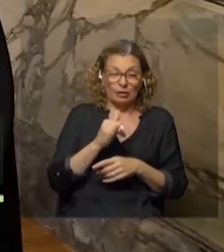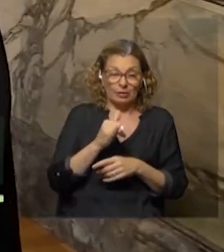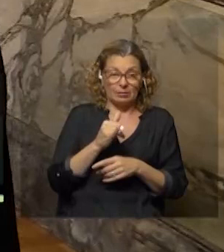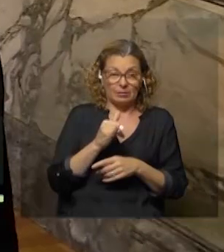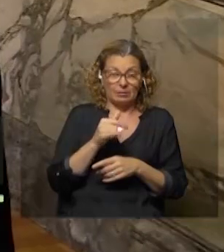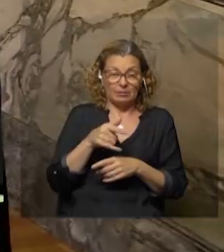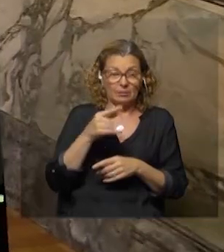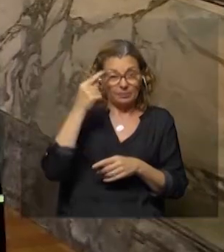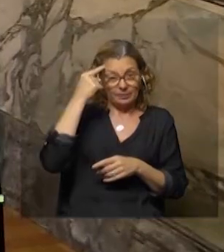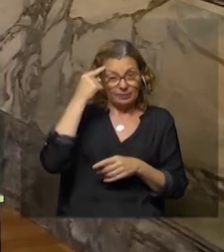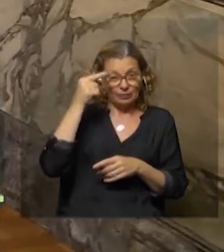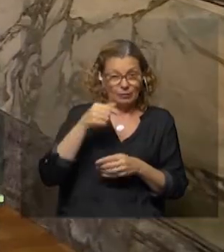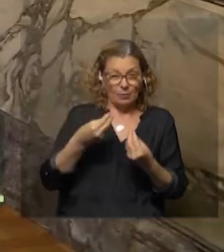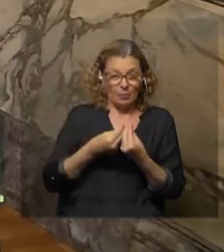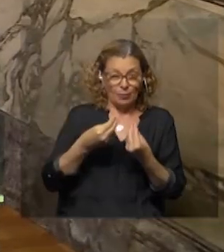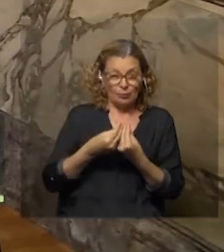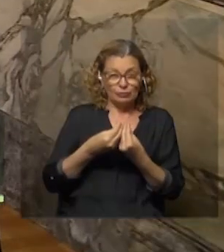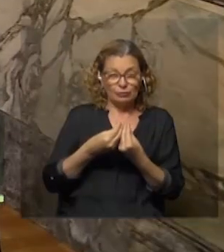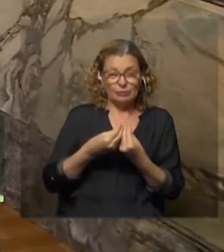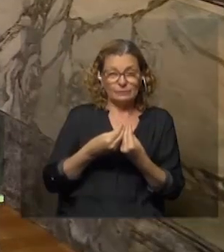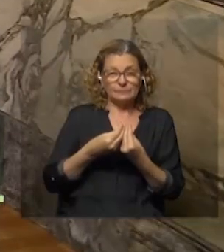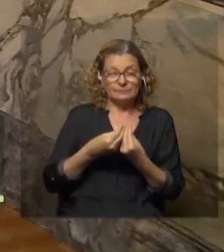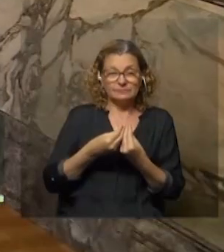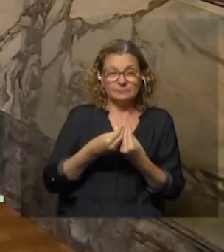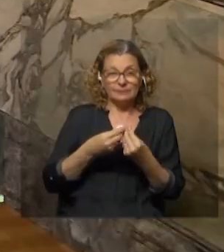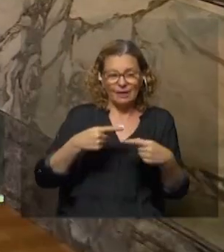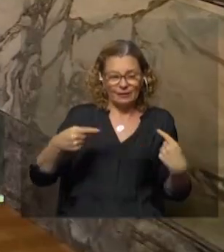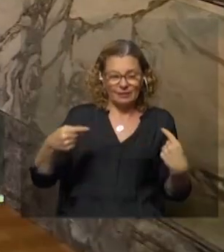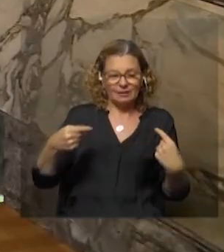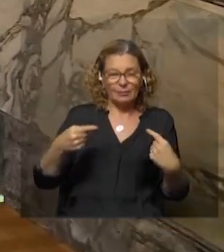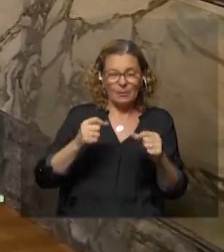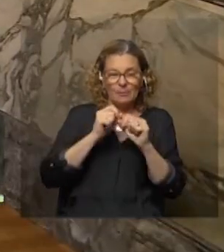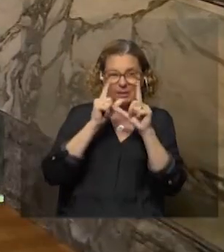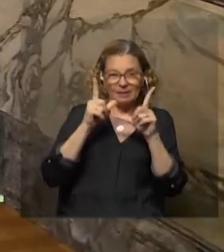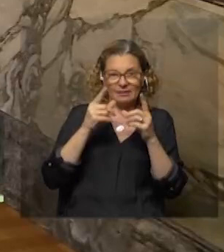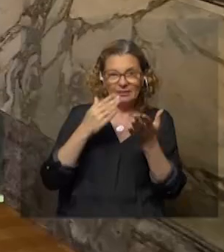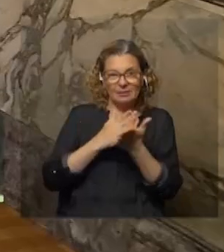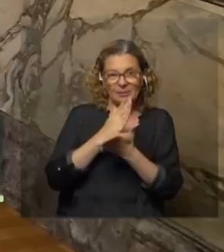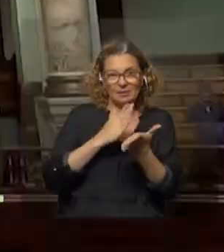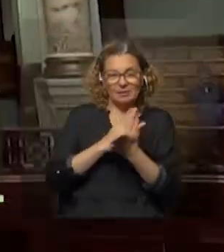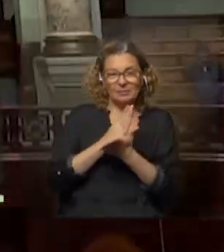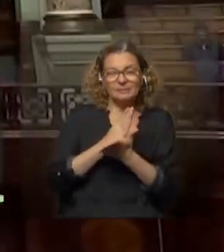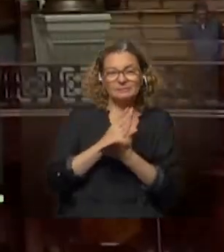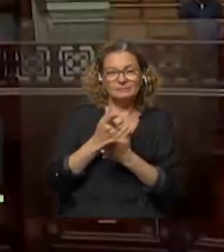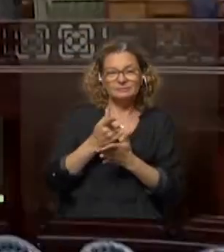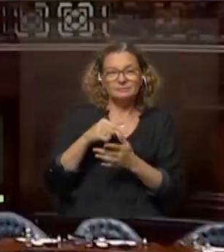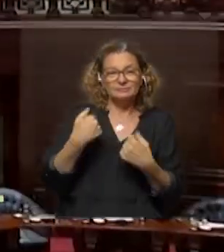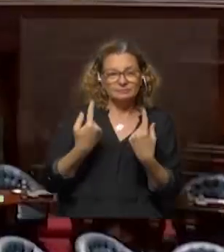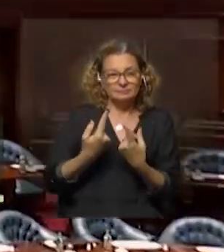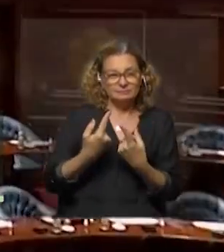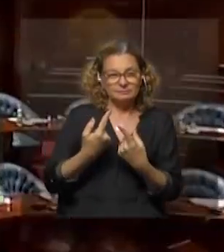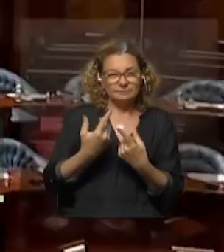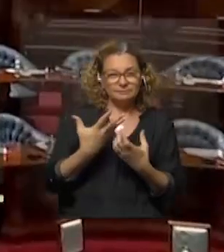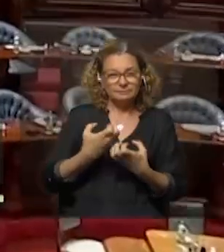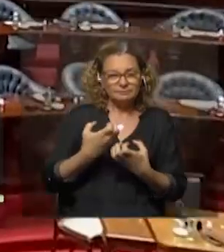en esto Hay un montón de elementos que aparecen permanentemente y nosotros tenemos que